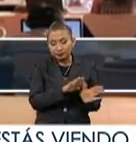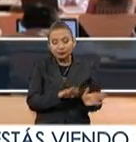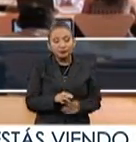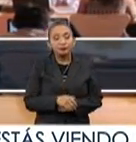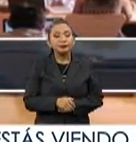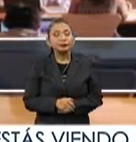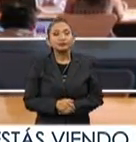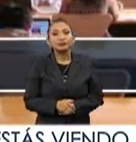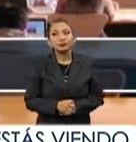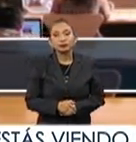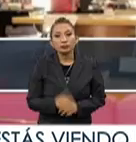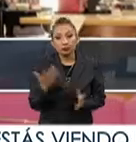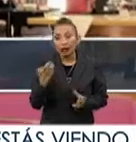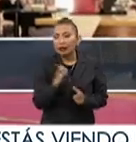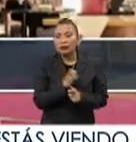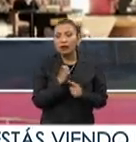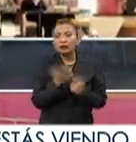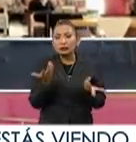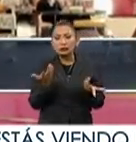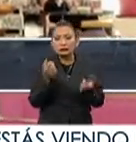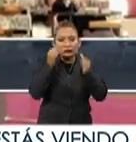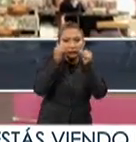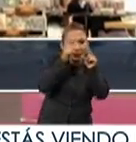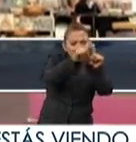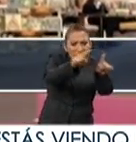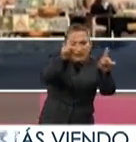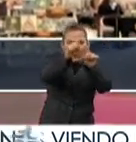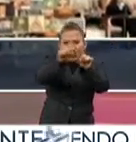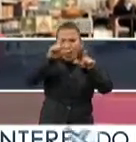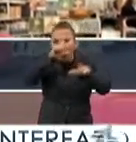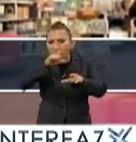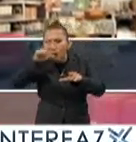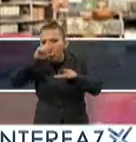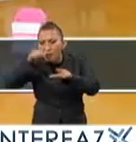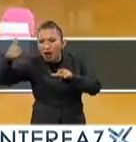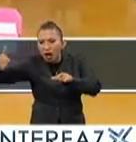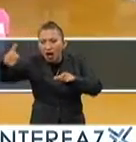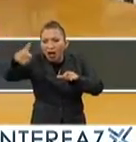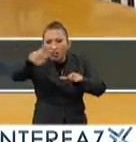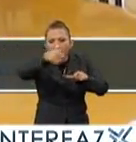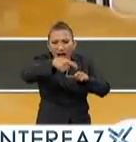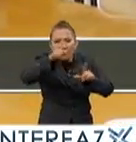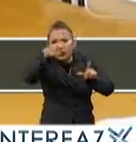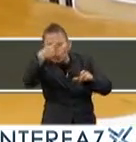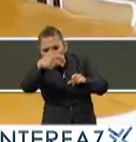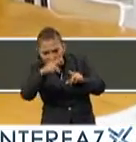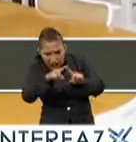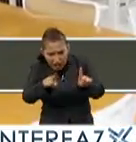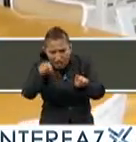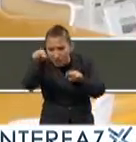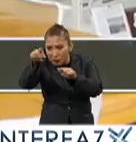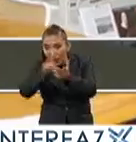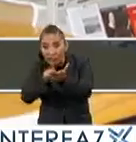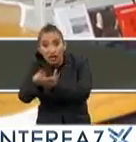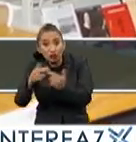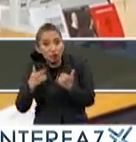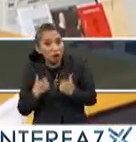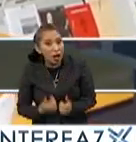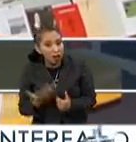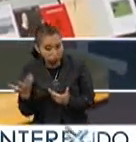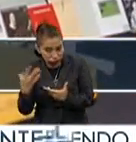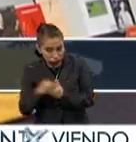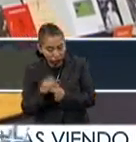Y entonces atender esa diversidad lingüística y atenderla en materia de derechos humanos,